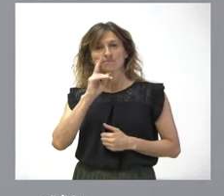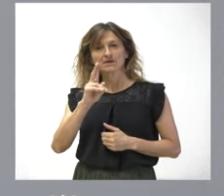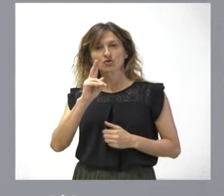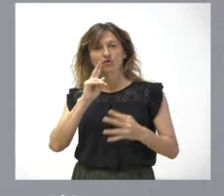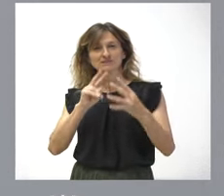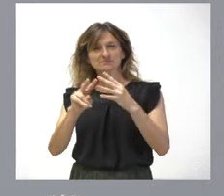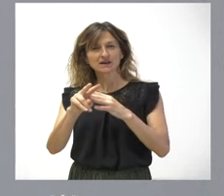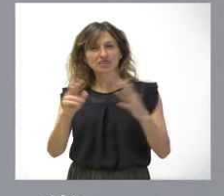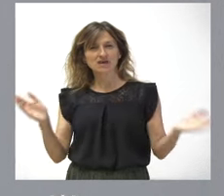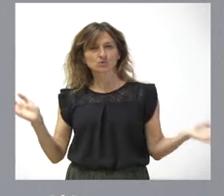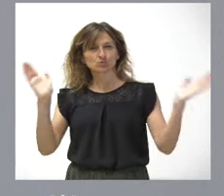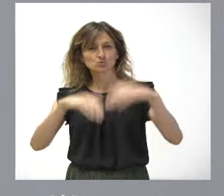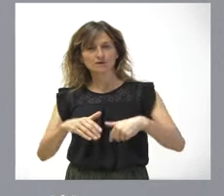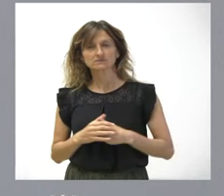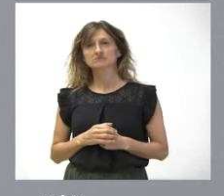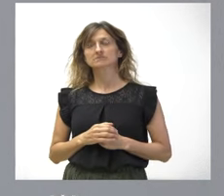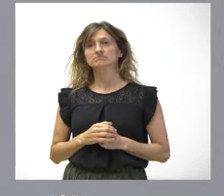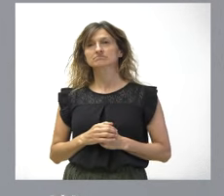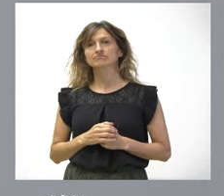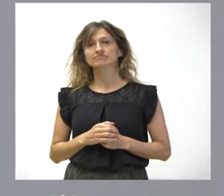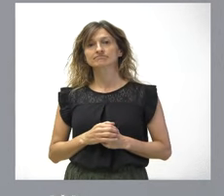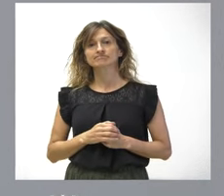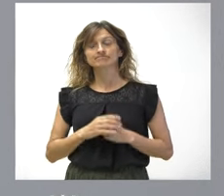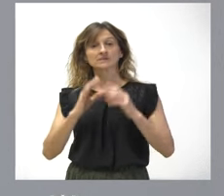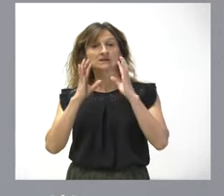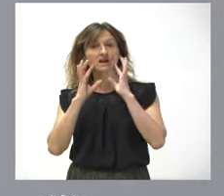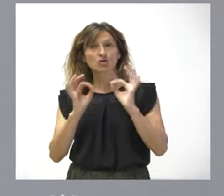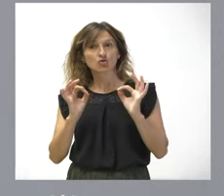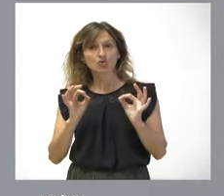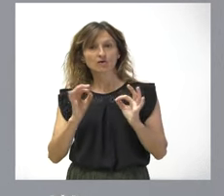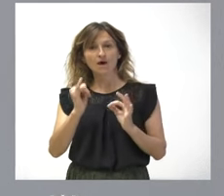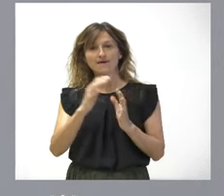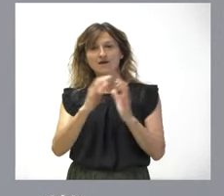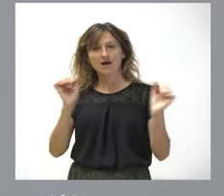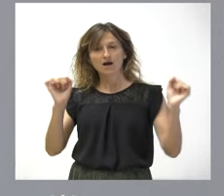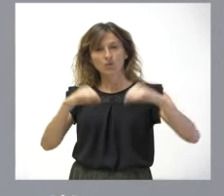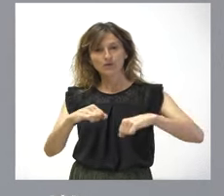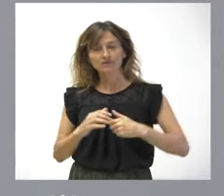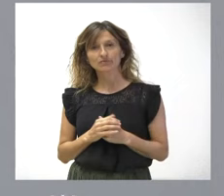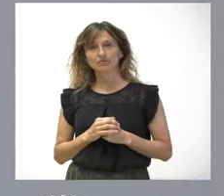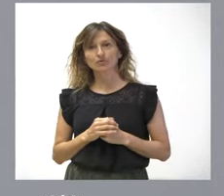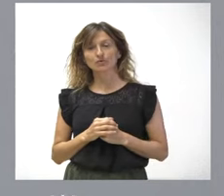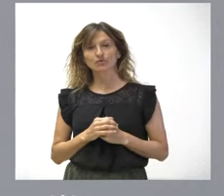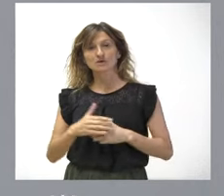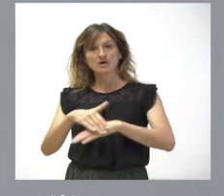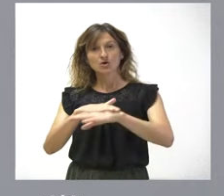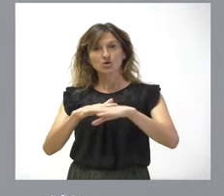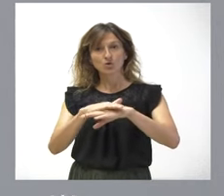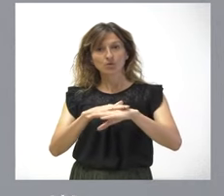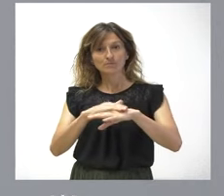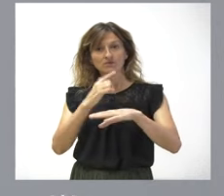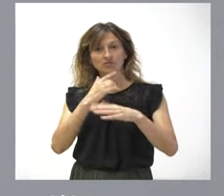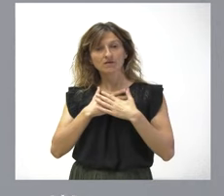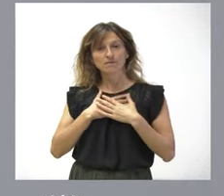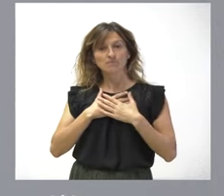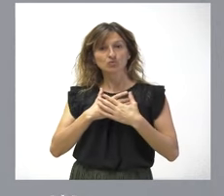transparencia porque Es evidente que hay acuerdo Es evidente por lo que señala el gobierno que tiene voluntad